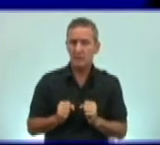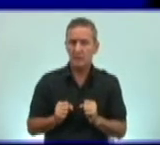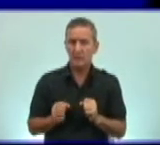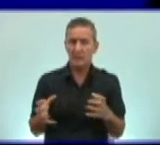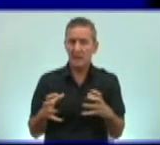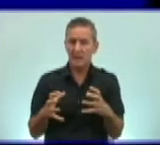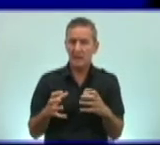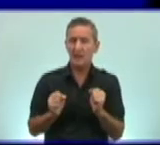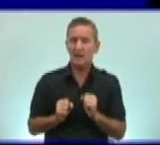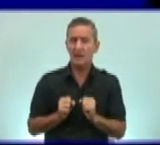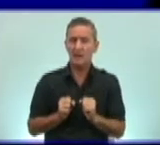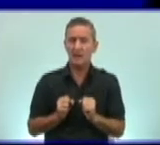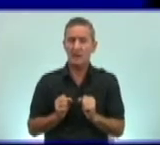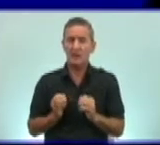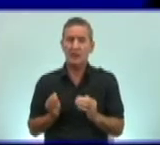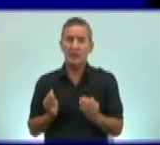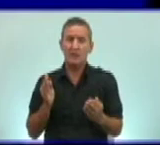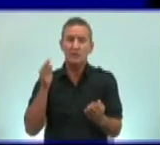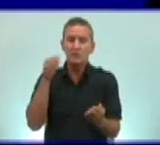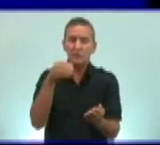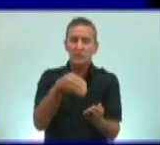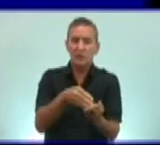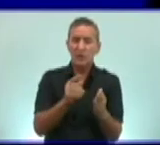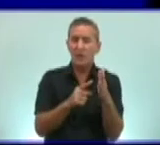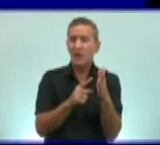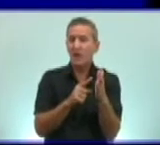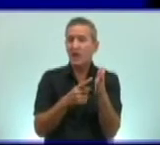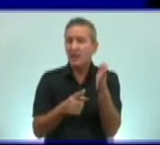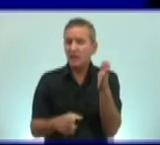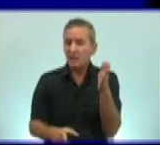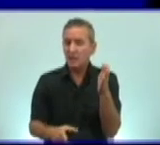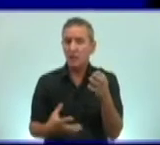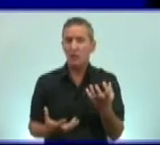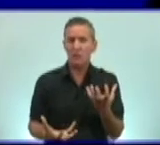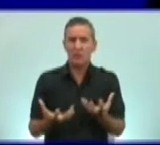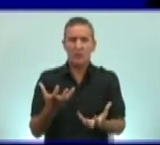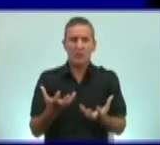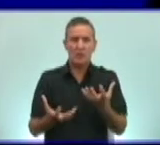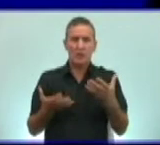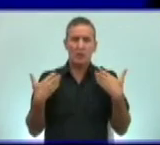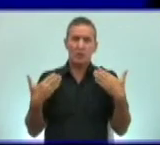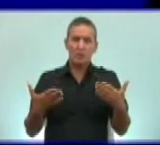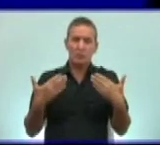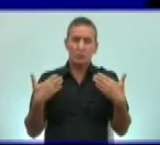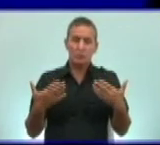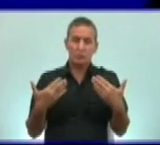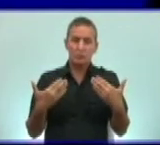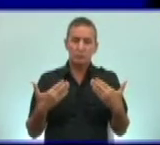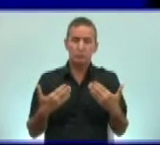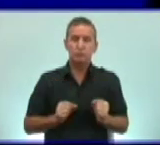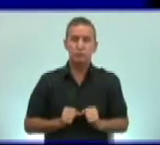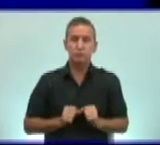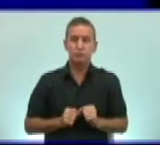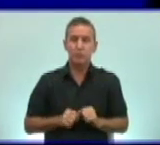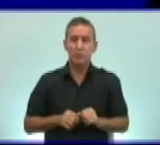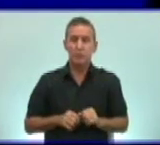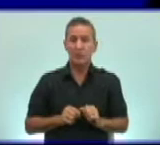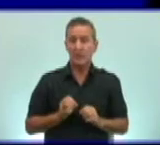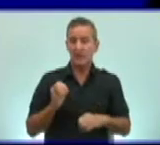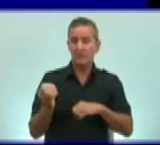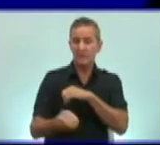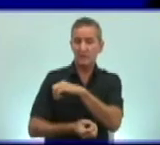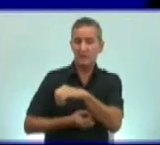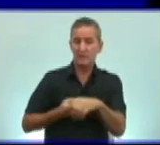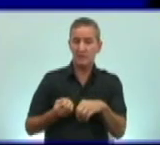directa, pues se desprende energía en forma de calor. Por supuesto, entonces, habrá que desplazar el equilibrio, el sistema en este